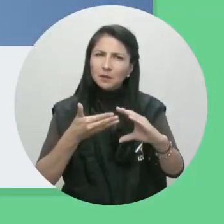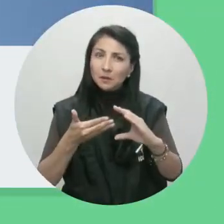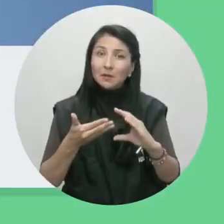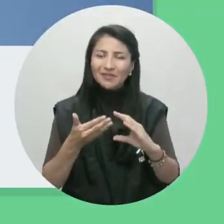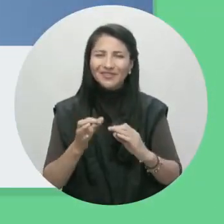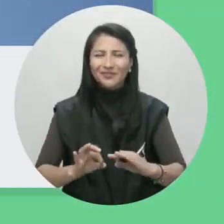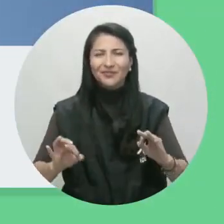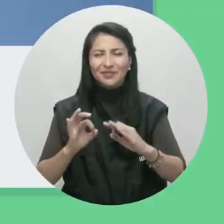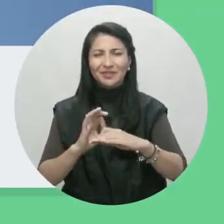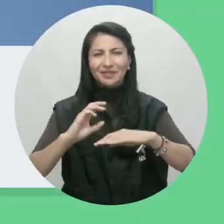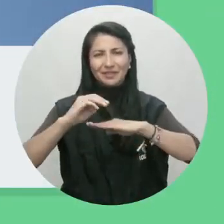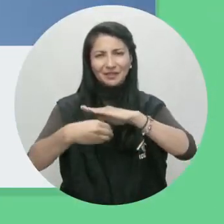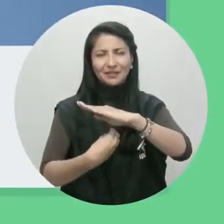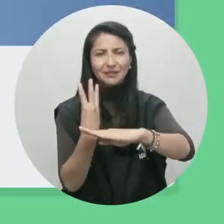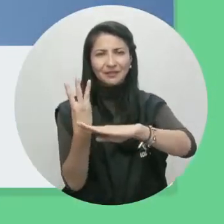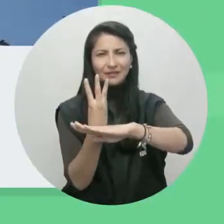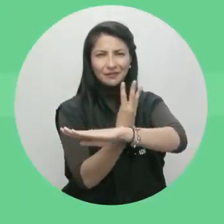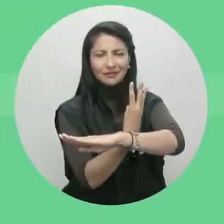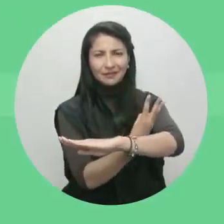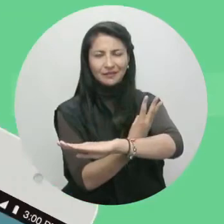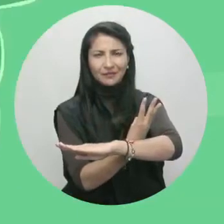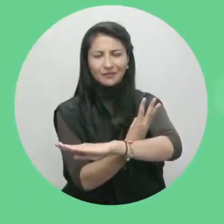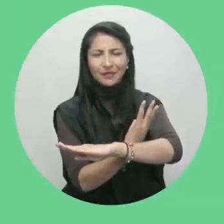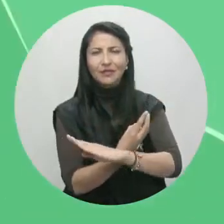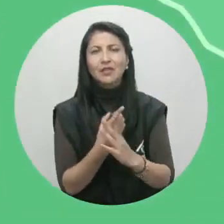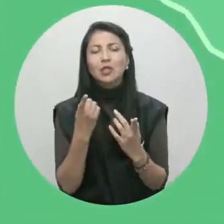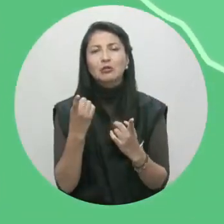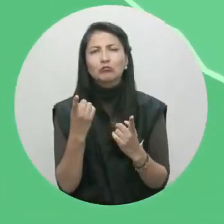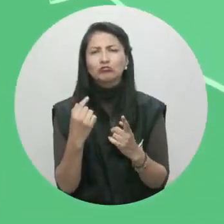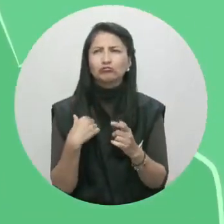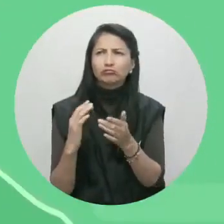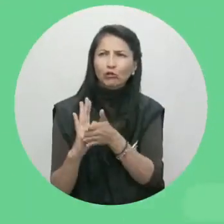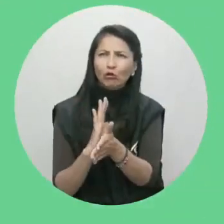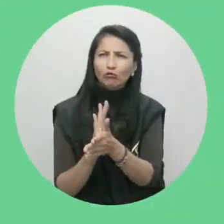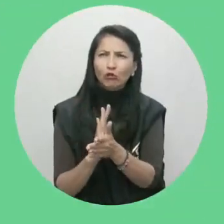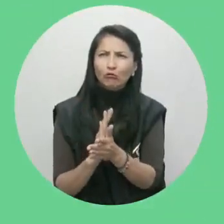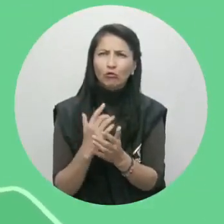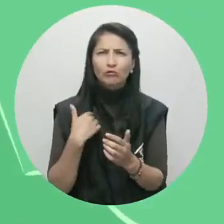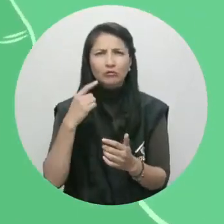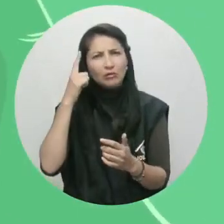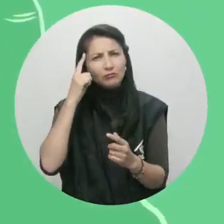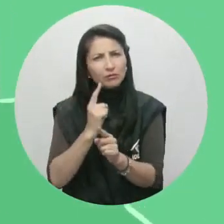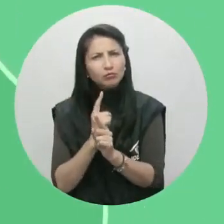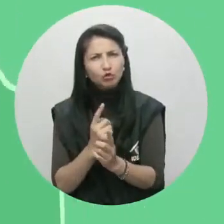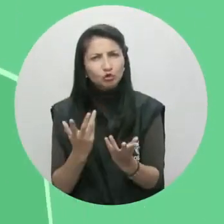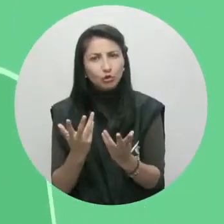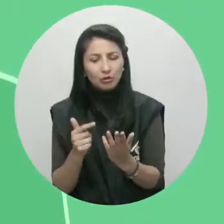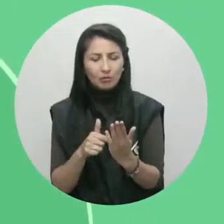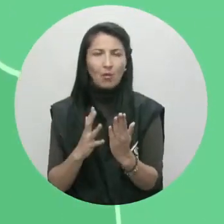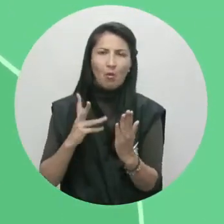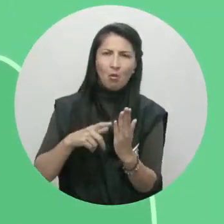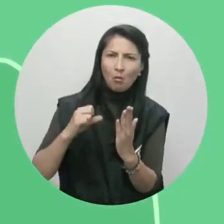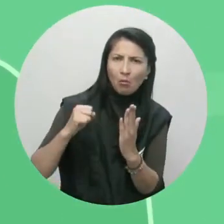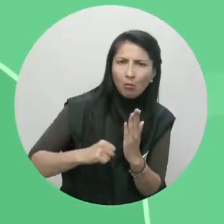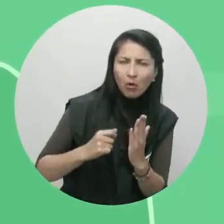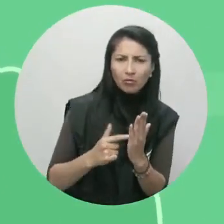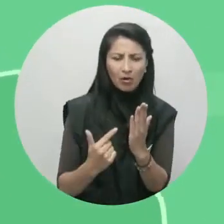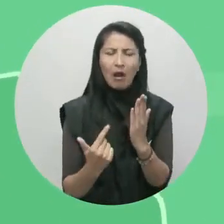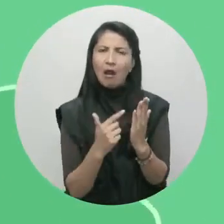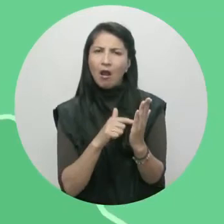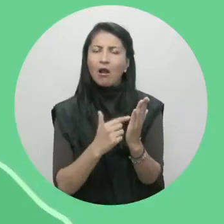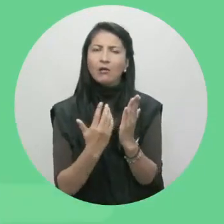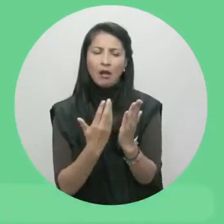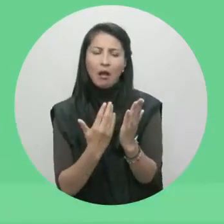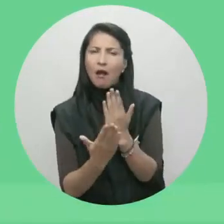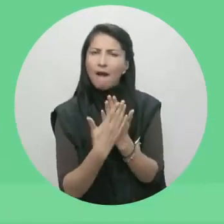.ideam.gov.co. Y para estar informado al instante, descarga nuestra aplicación Mi Pronóstico desde Google Play